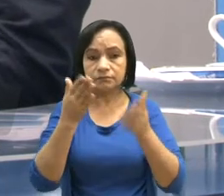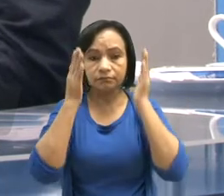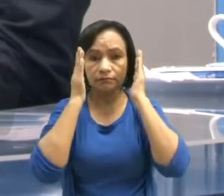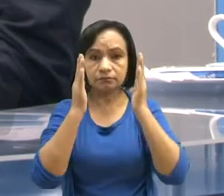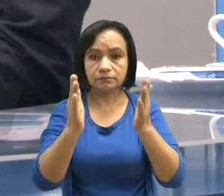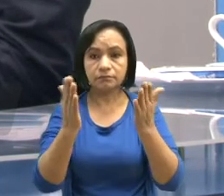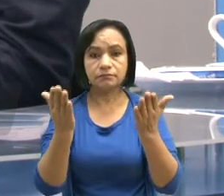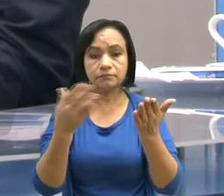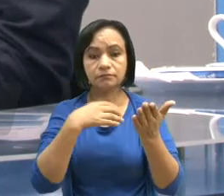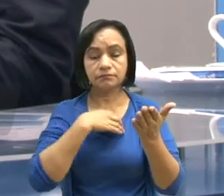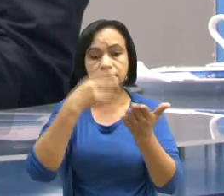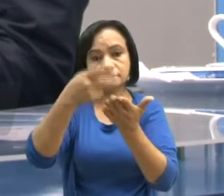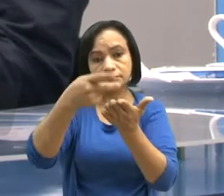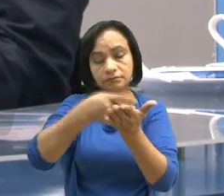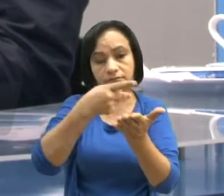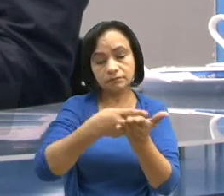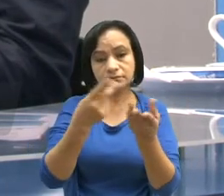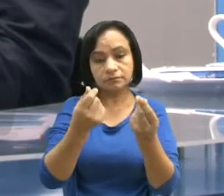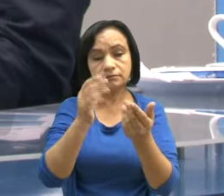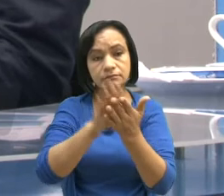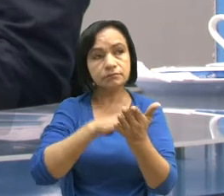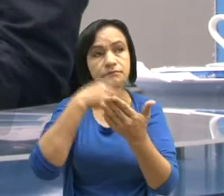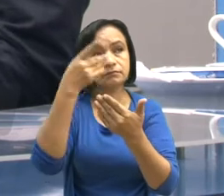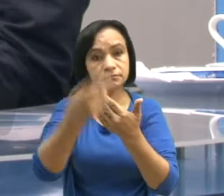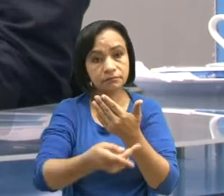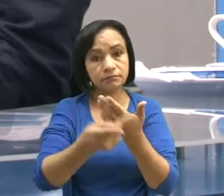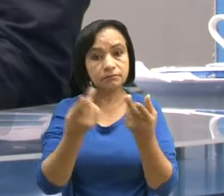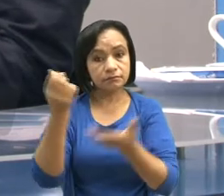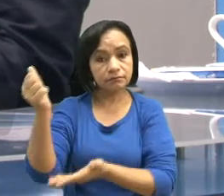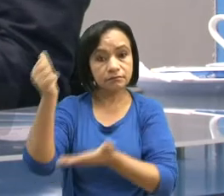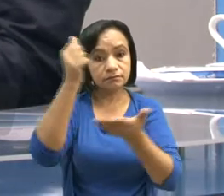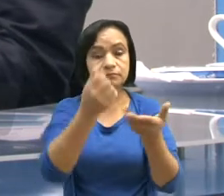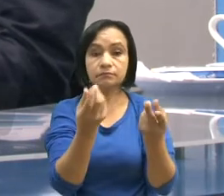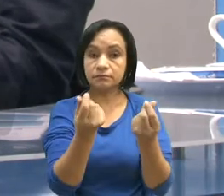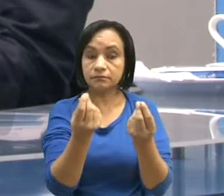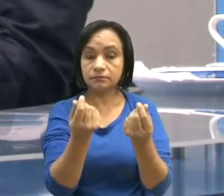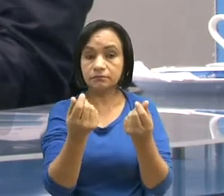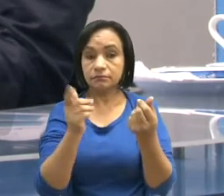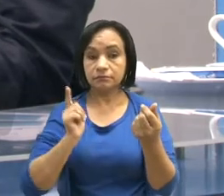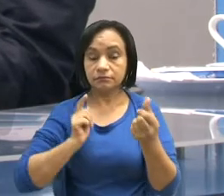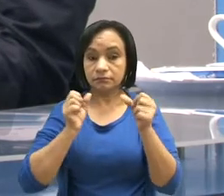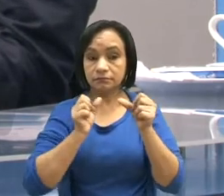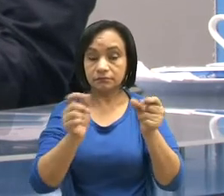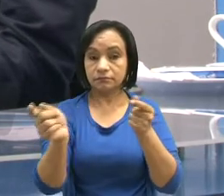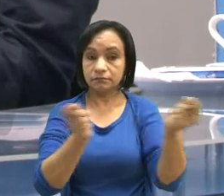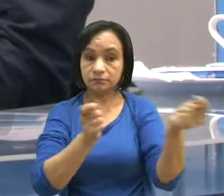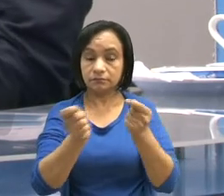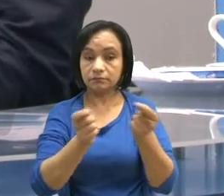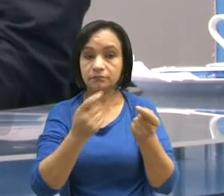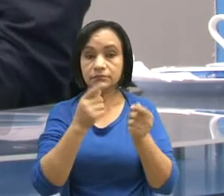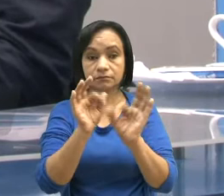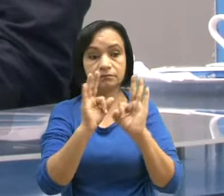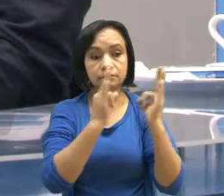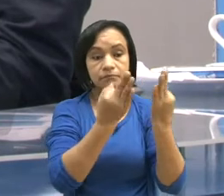nosotros, de nuestro presupuesto, de nuestro programa de inversión pública. Una cosa es el mantenimiento y la operación, de asegurar a las